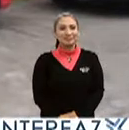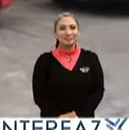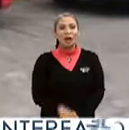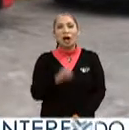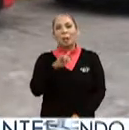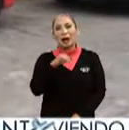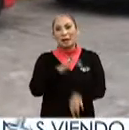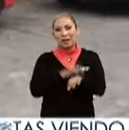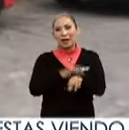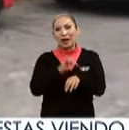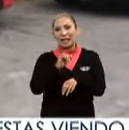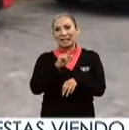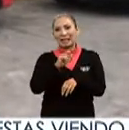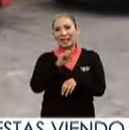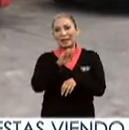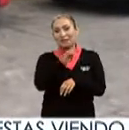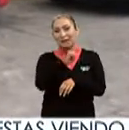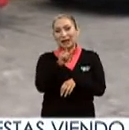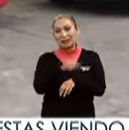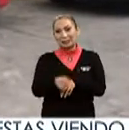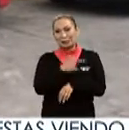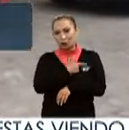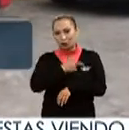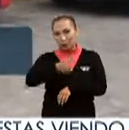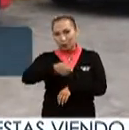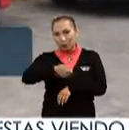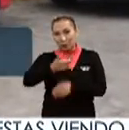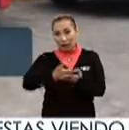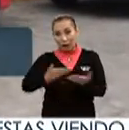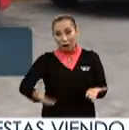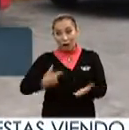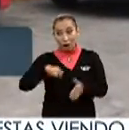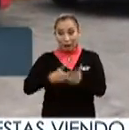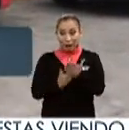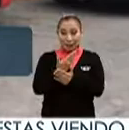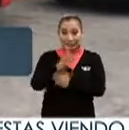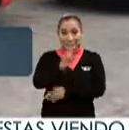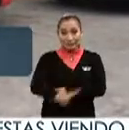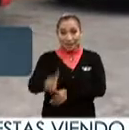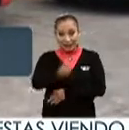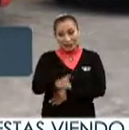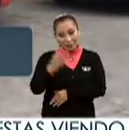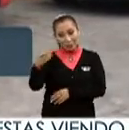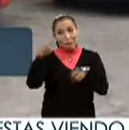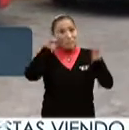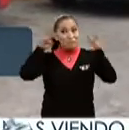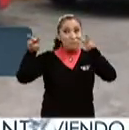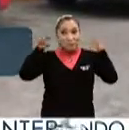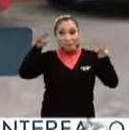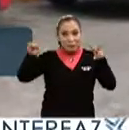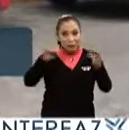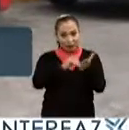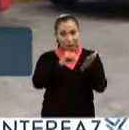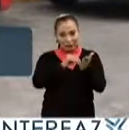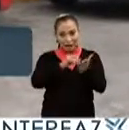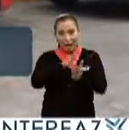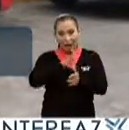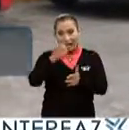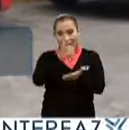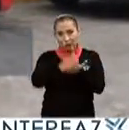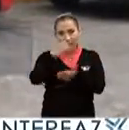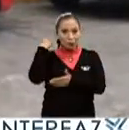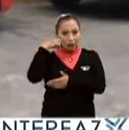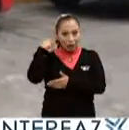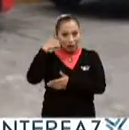Omar, amigos de Interfaz, me da muchísimo gusto saludarlos ahora esta mañana de viernes. Como pueden ver, todavía me encuentro en la ciudad